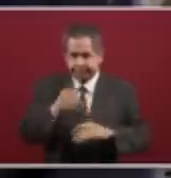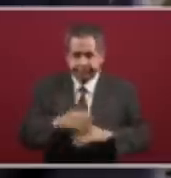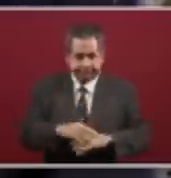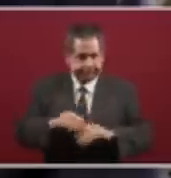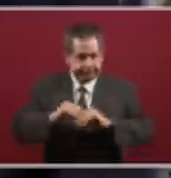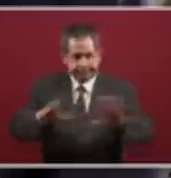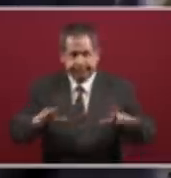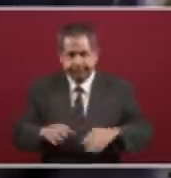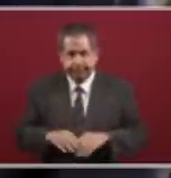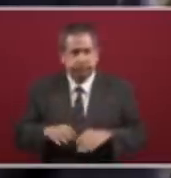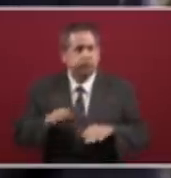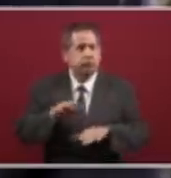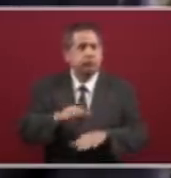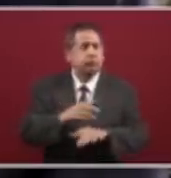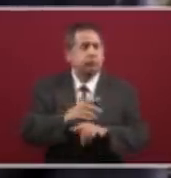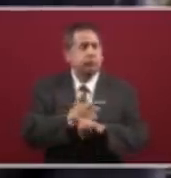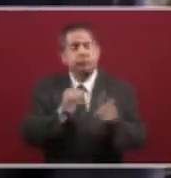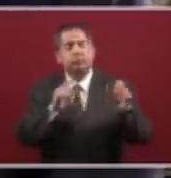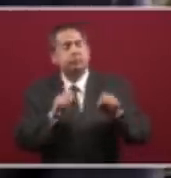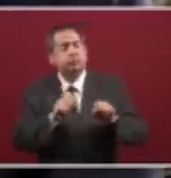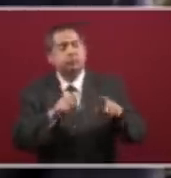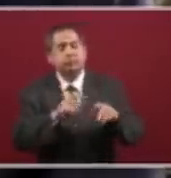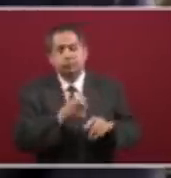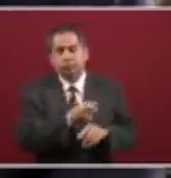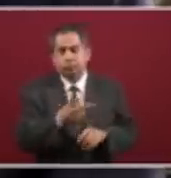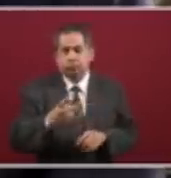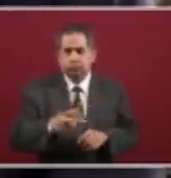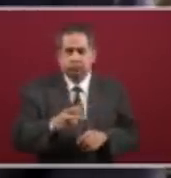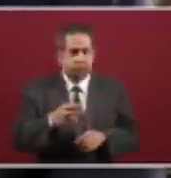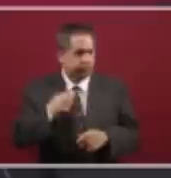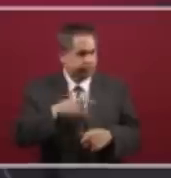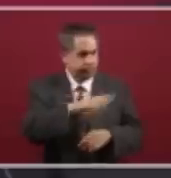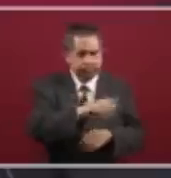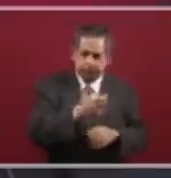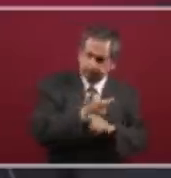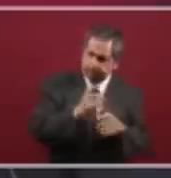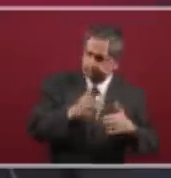conocer de la libertad de estos luchadores sociales